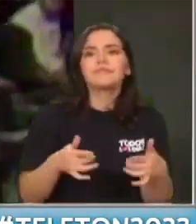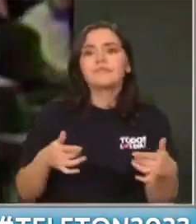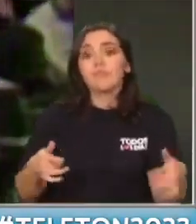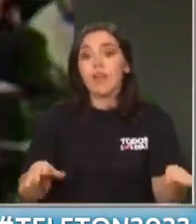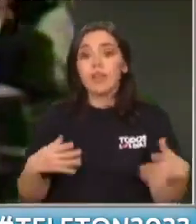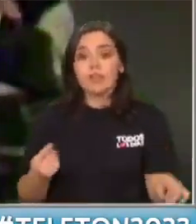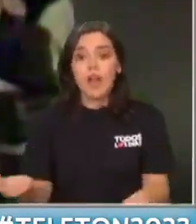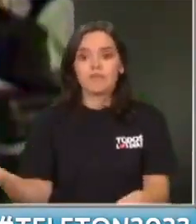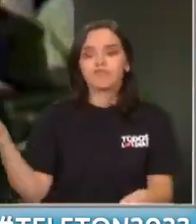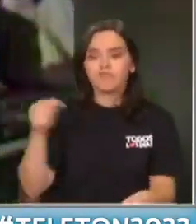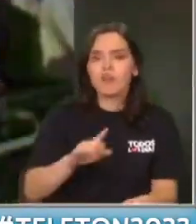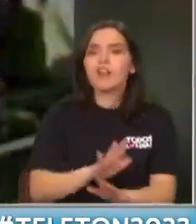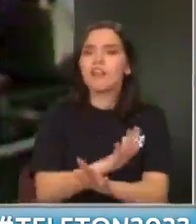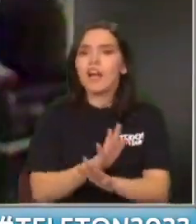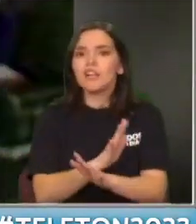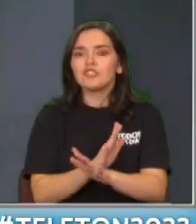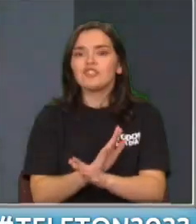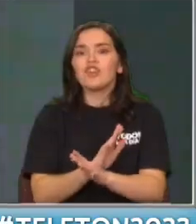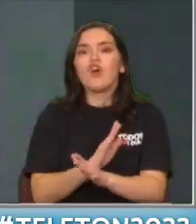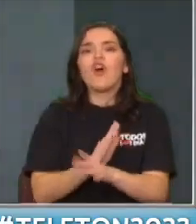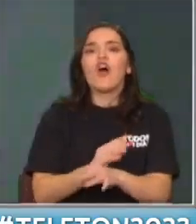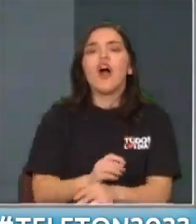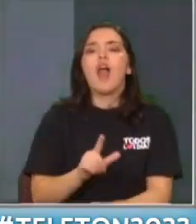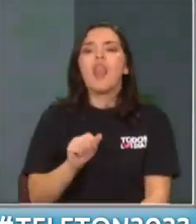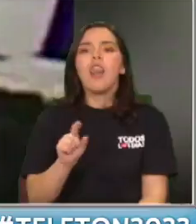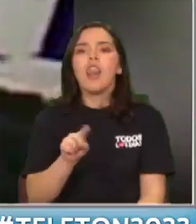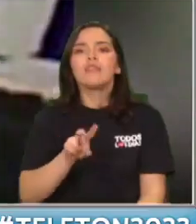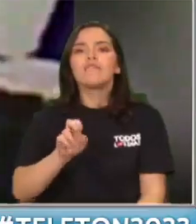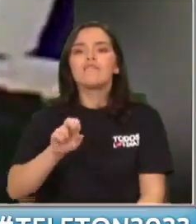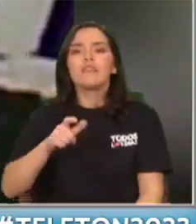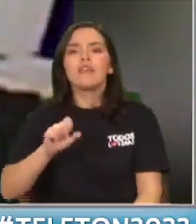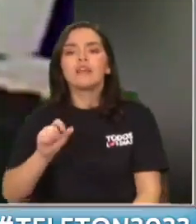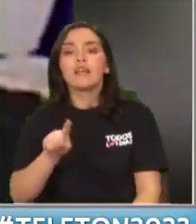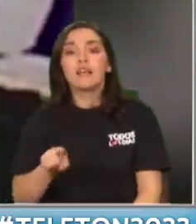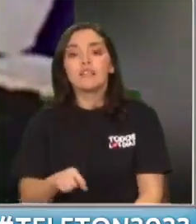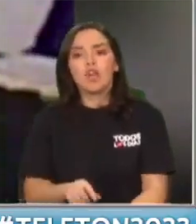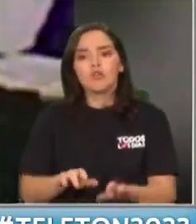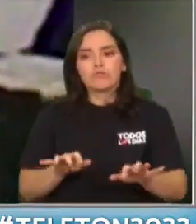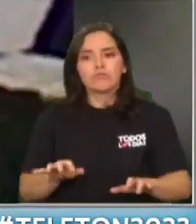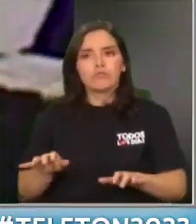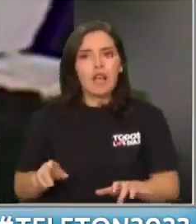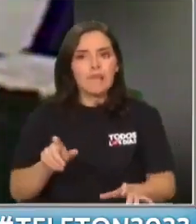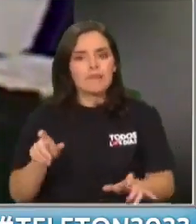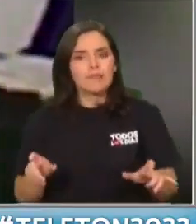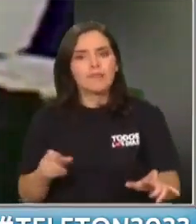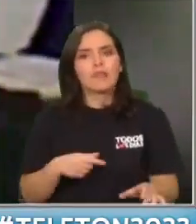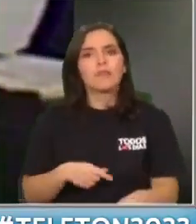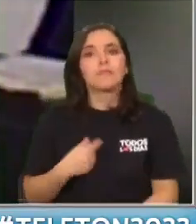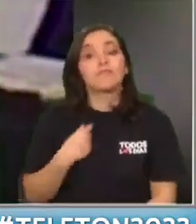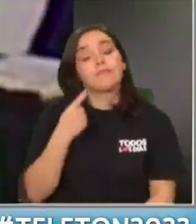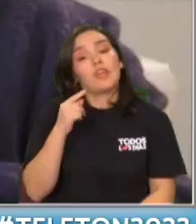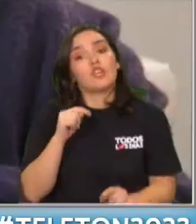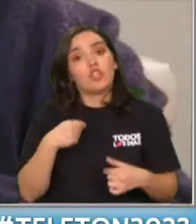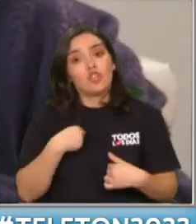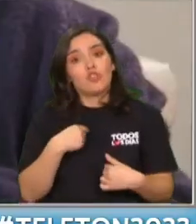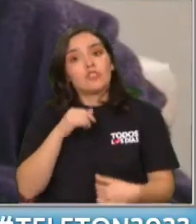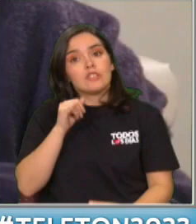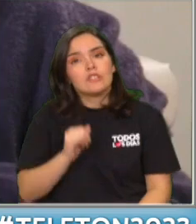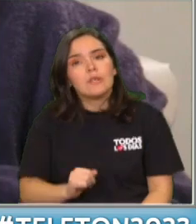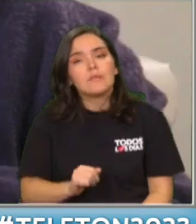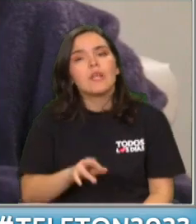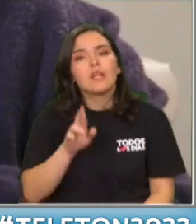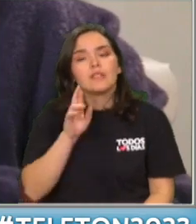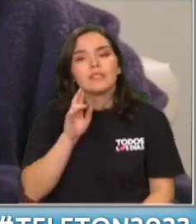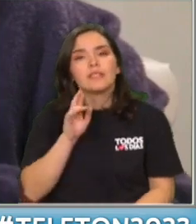Ya estamos de vuelta acá en el Teatro Casino Las Vegas con la orquesta del maestro Horacio Saavedra. Seguimos recorriendo. Mira, yo siempre reconozco y